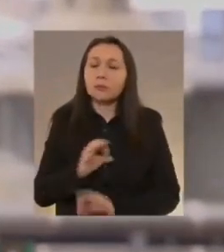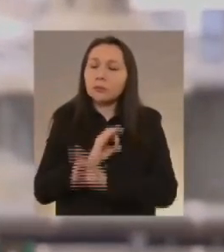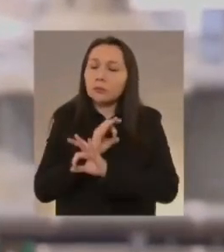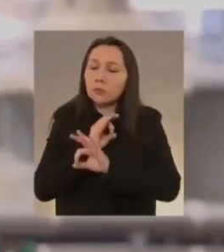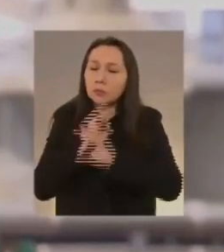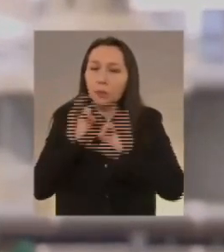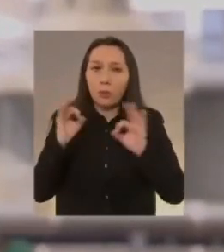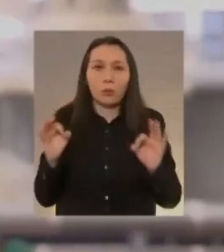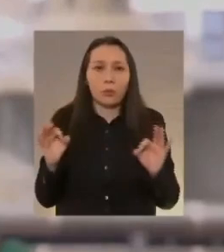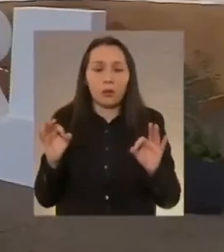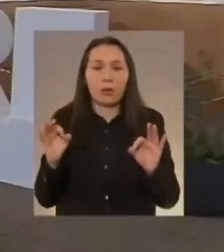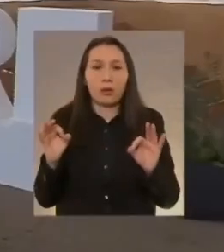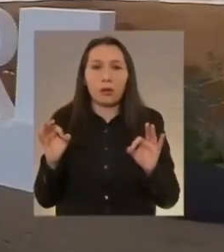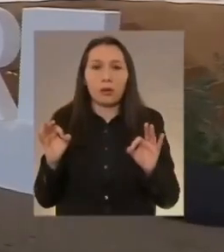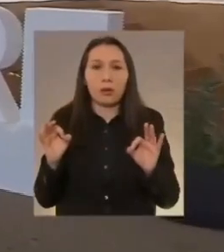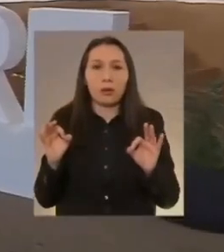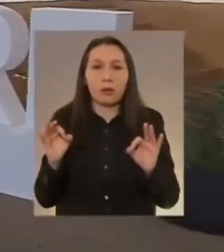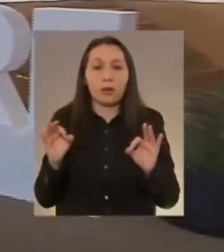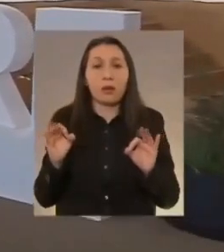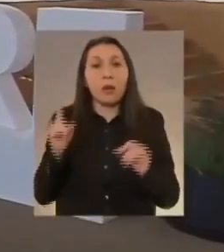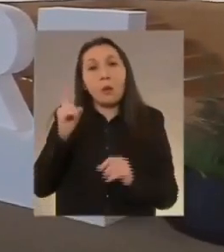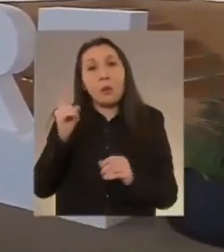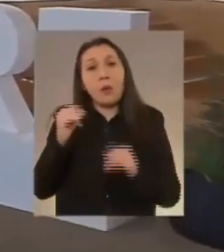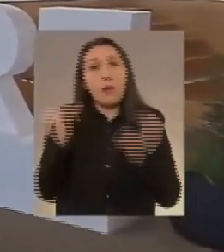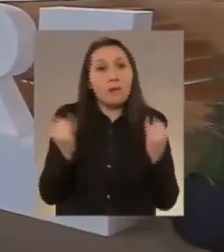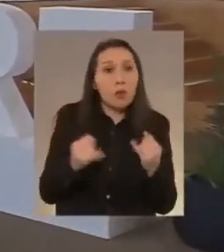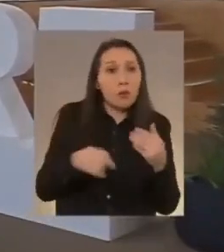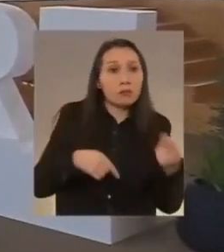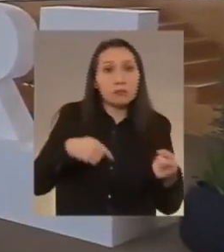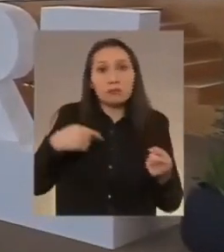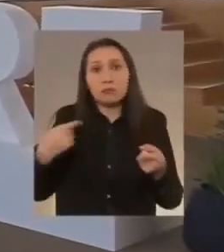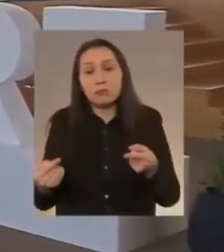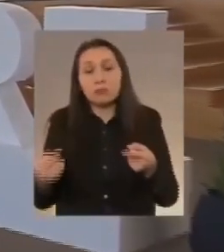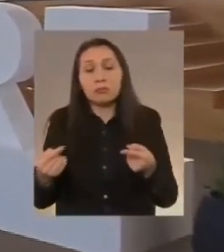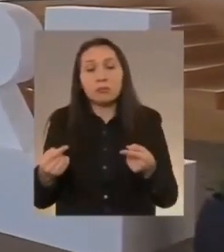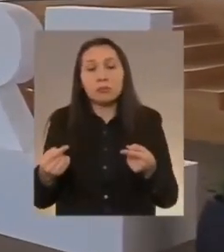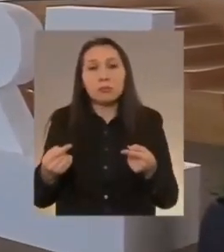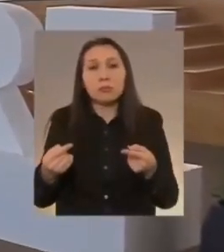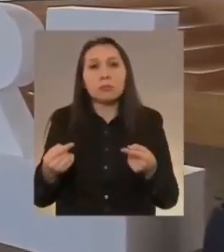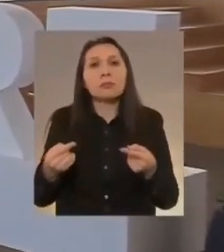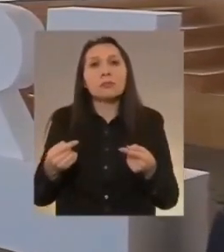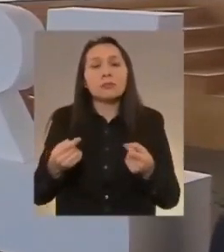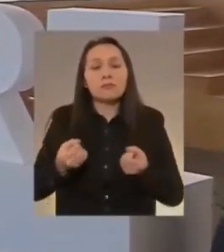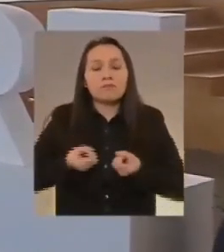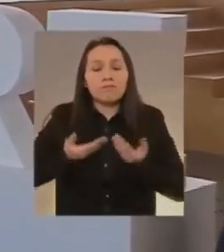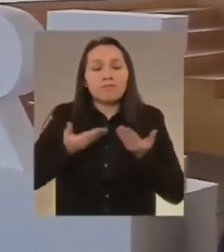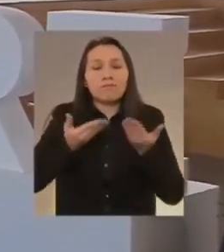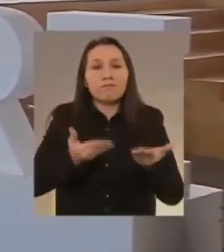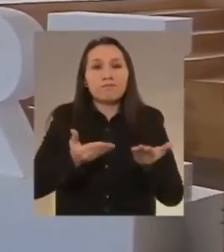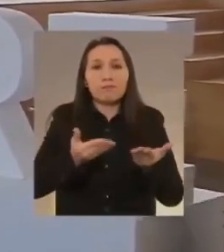nunca a los que de una manera u otra brindaron su vida.